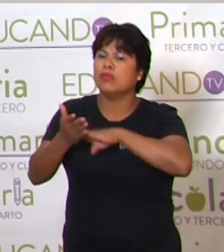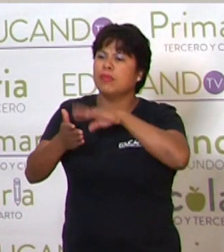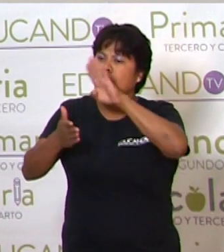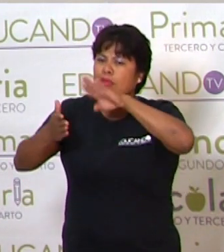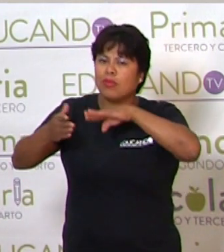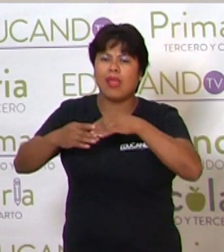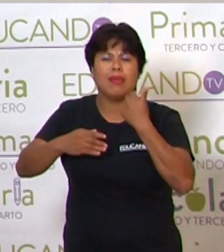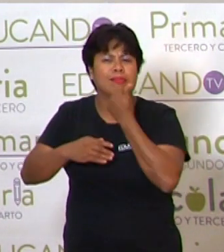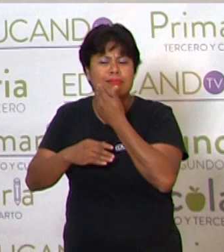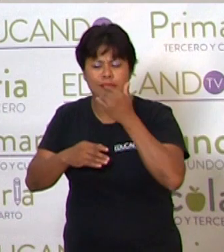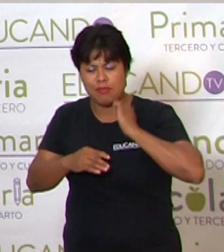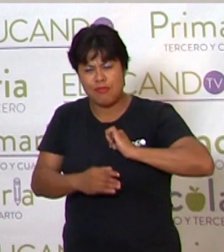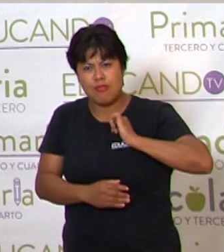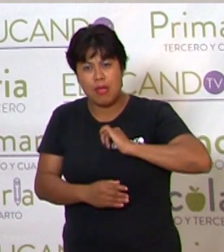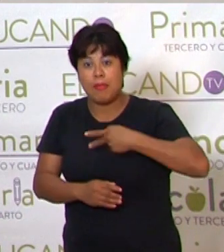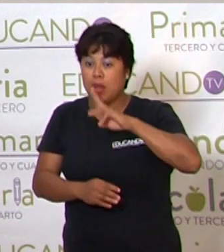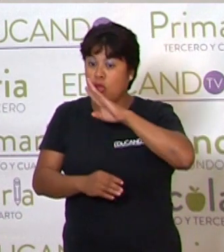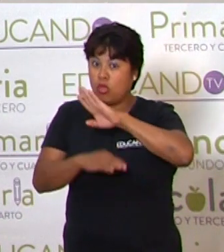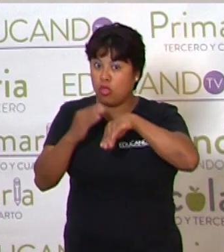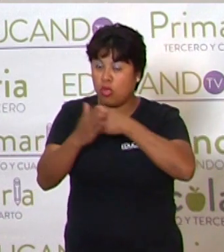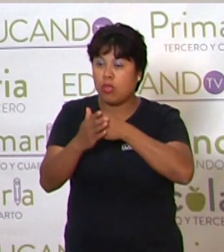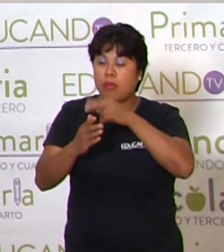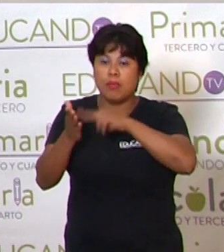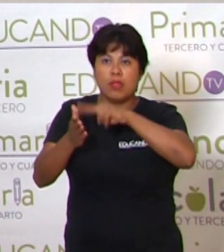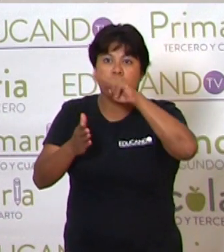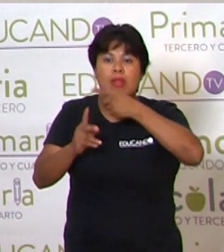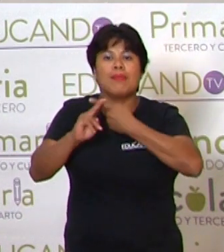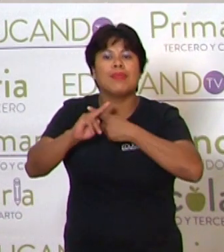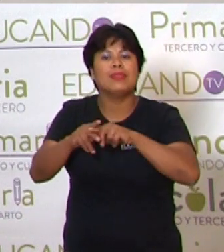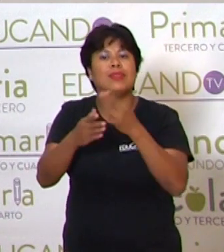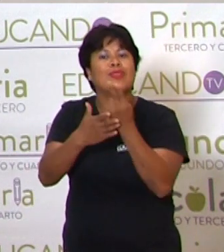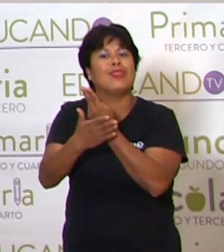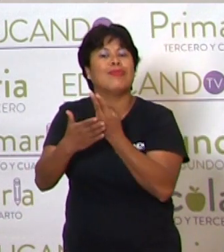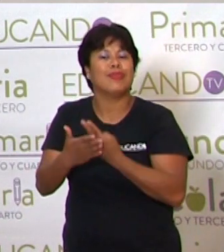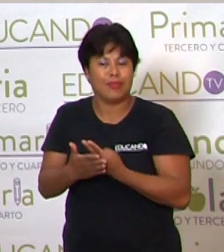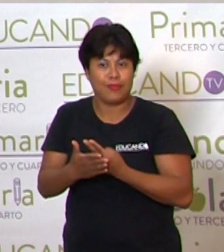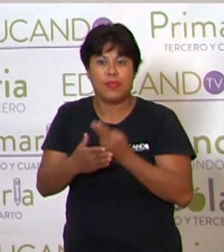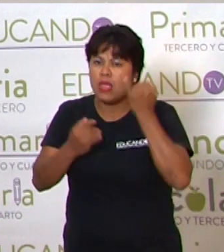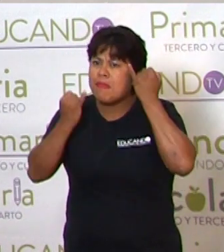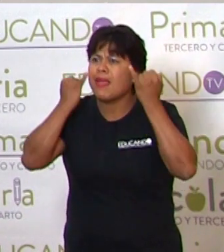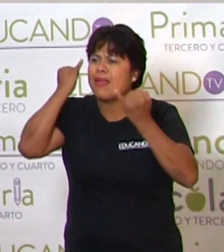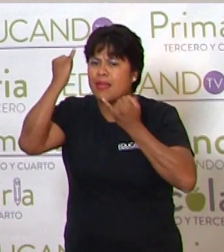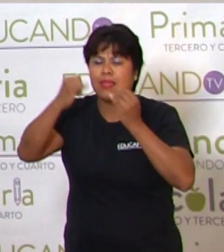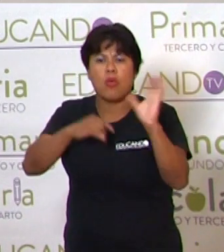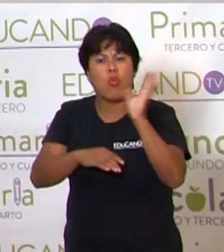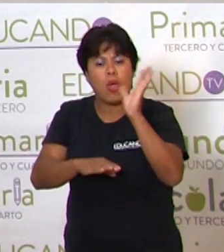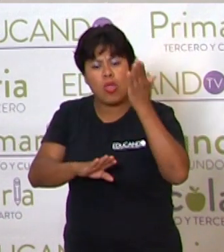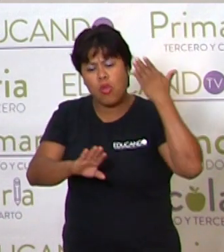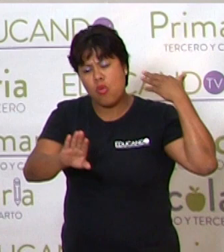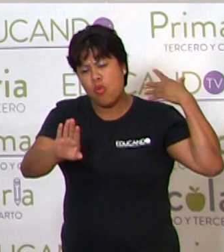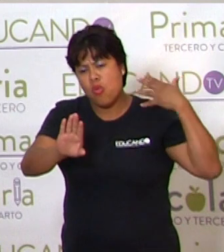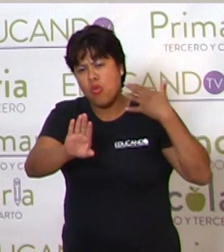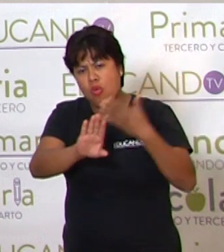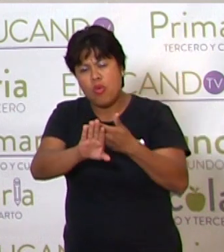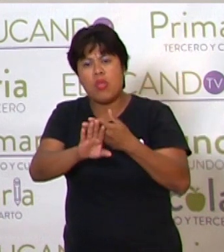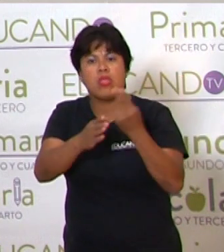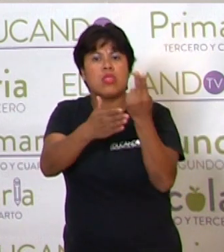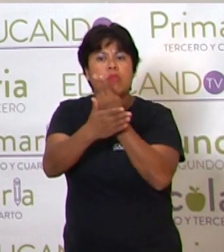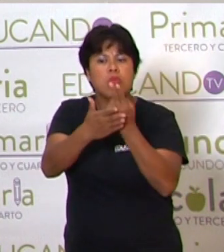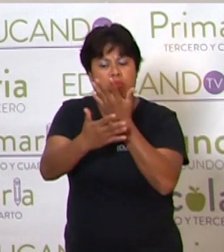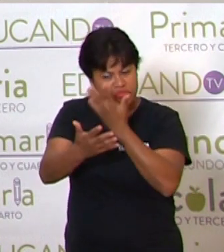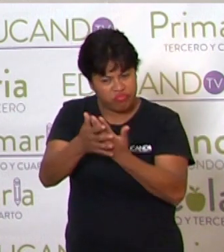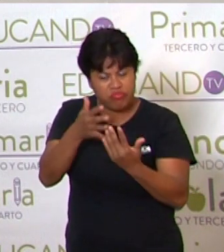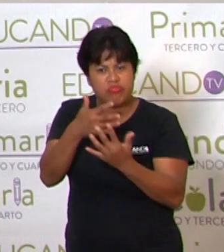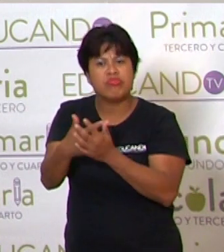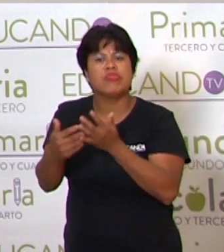rupestre, pero toda pintura empieza con un dibujo. Entonces, imagínense desde cuándo el dibujo está